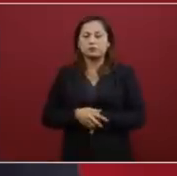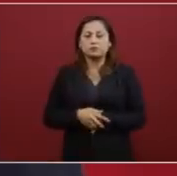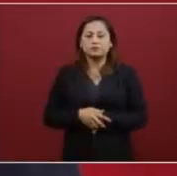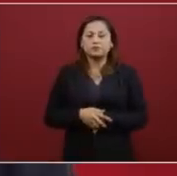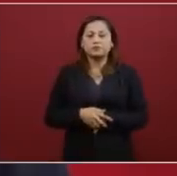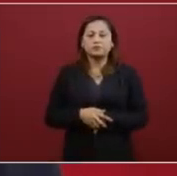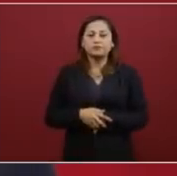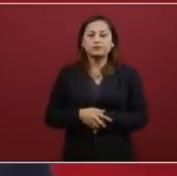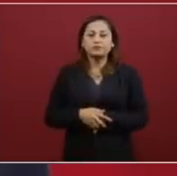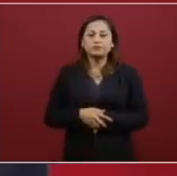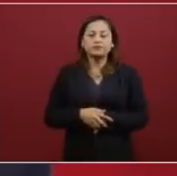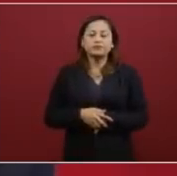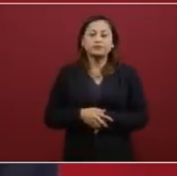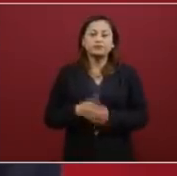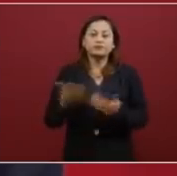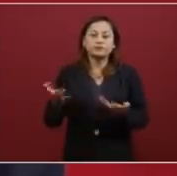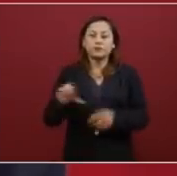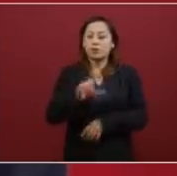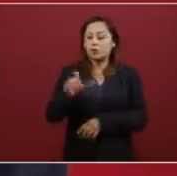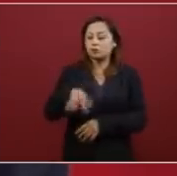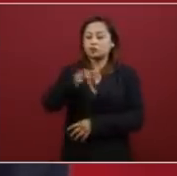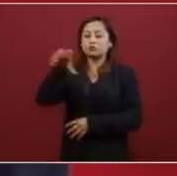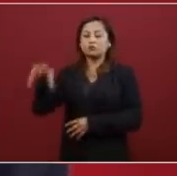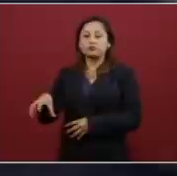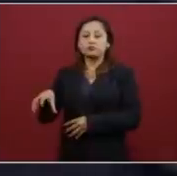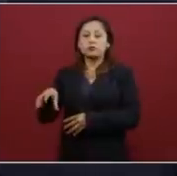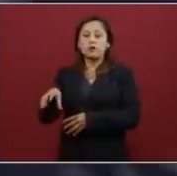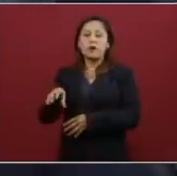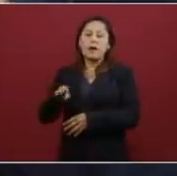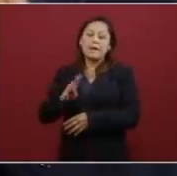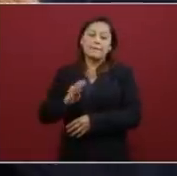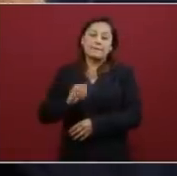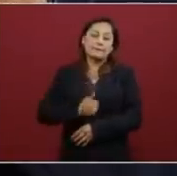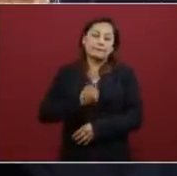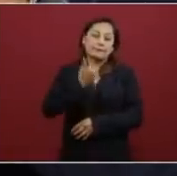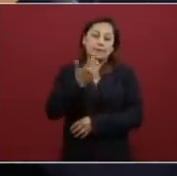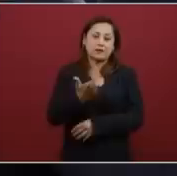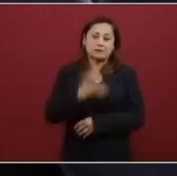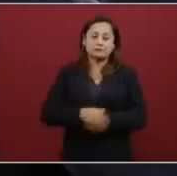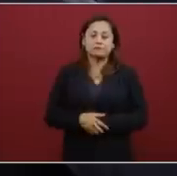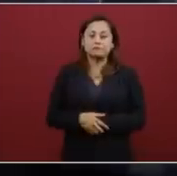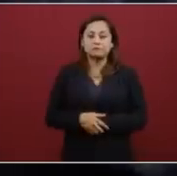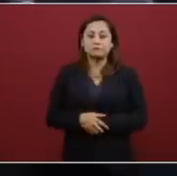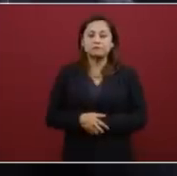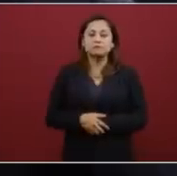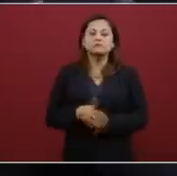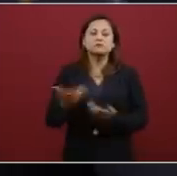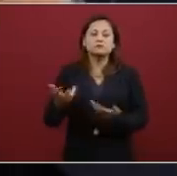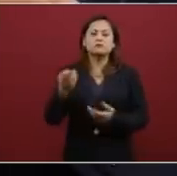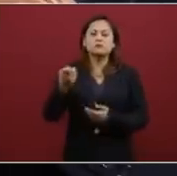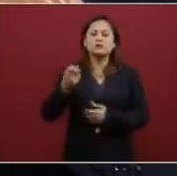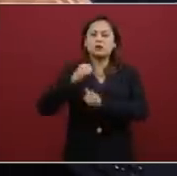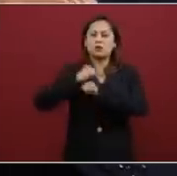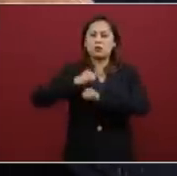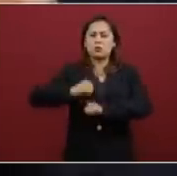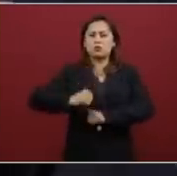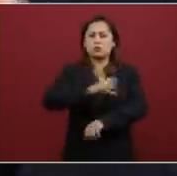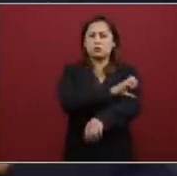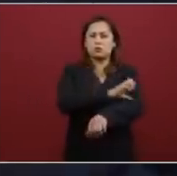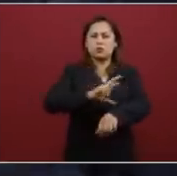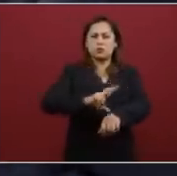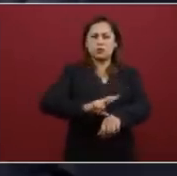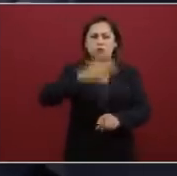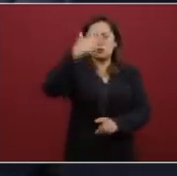gabinete de bienestar. Entonces, es el coordinador y